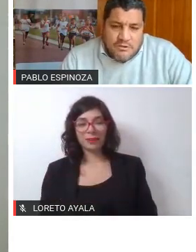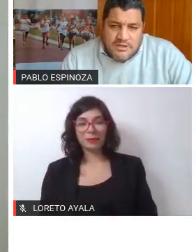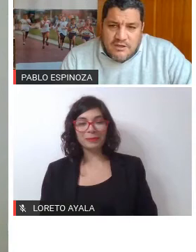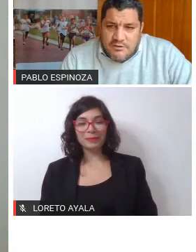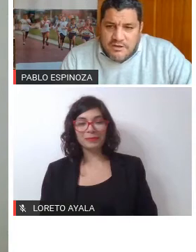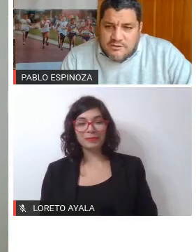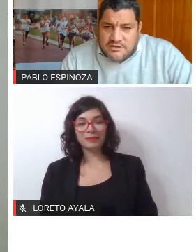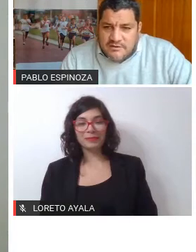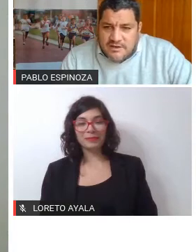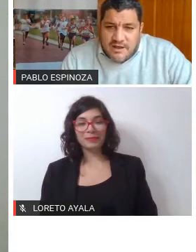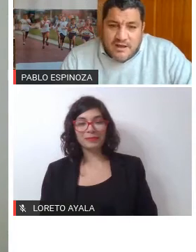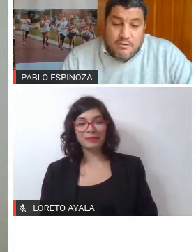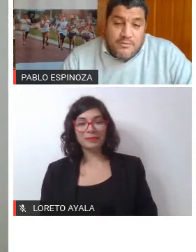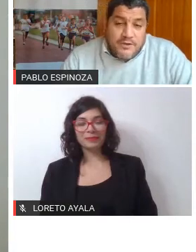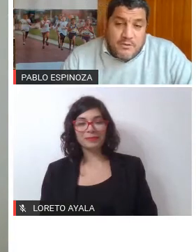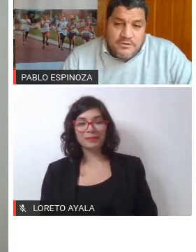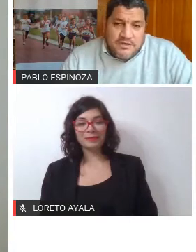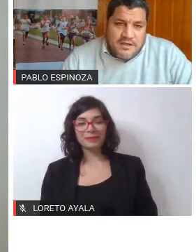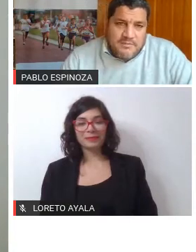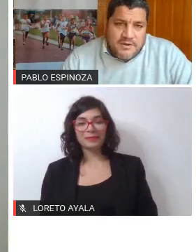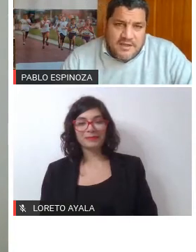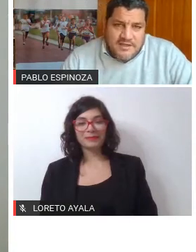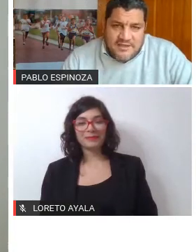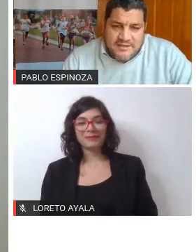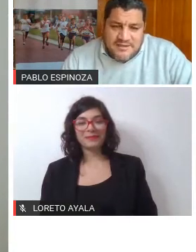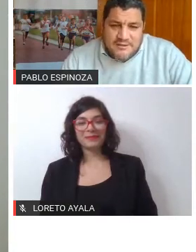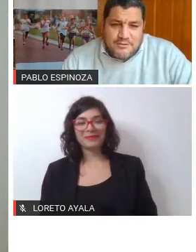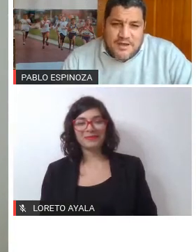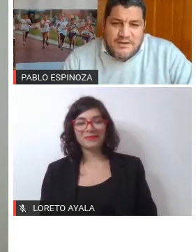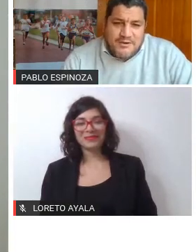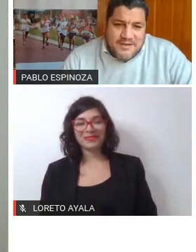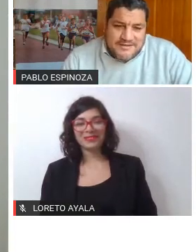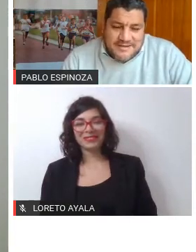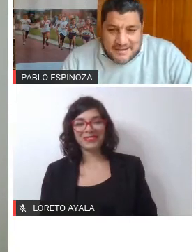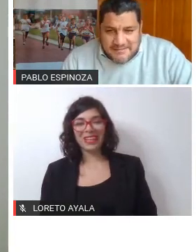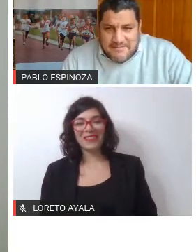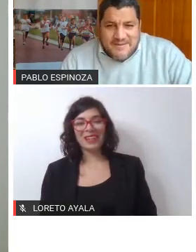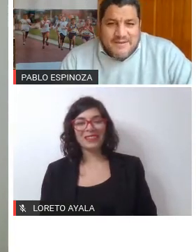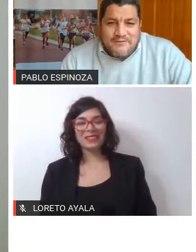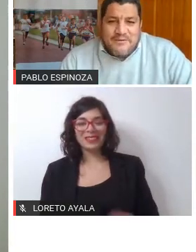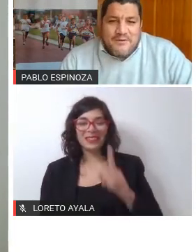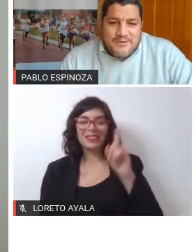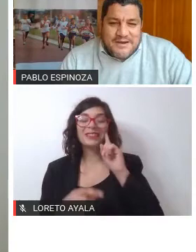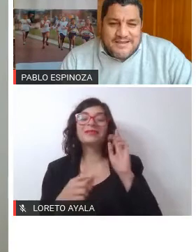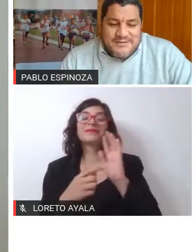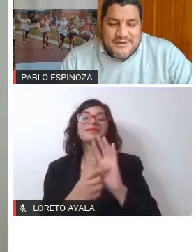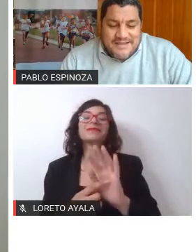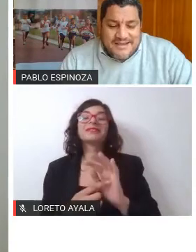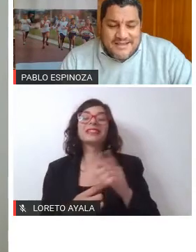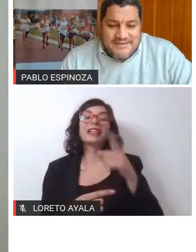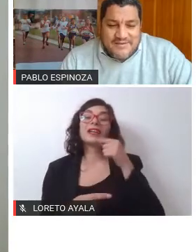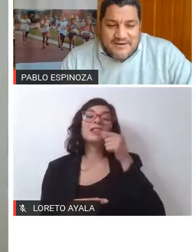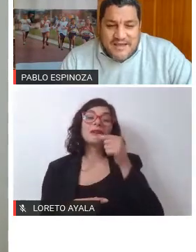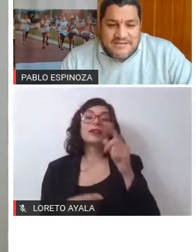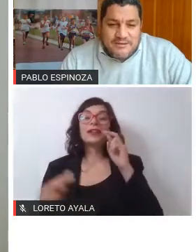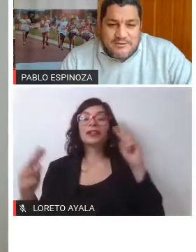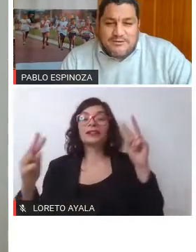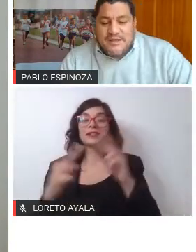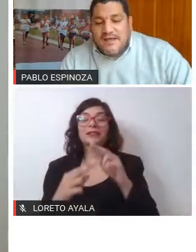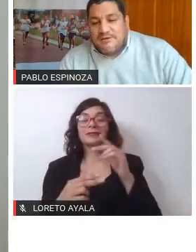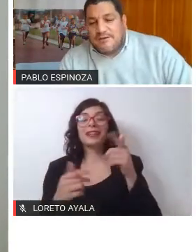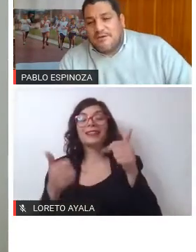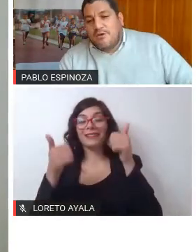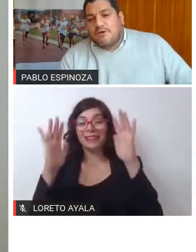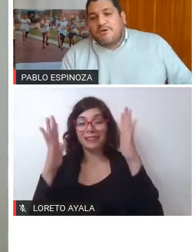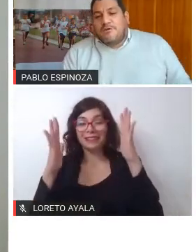también ustedes nos han hecho saber. Algunos piropos te llegan por ahí desde distintas ciudades, Leonidas, así es que nos vemos en un ratito, que estés bien. Éxito